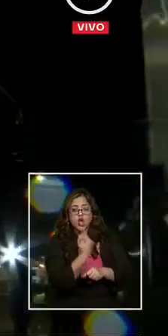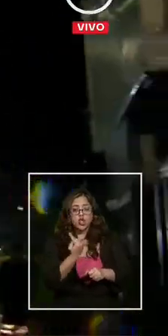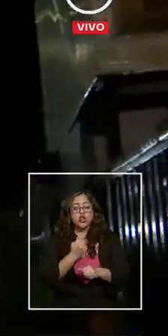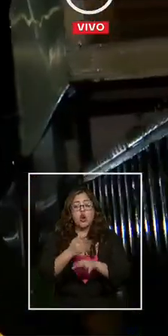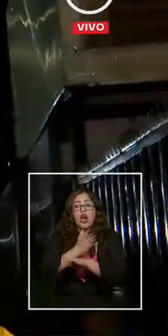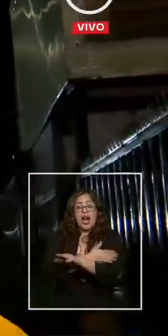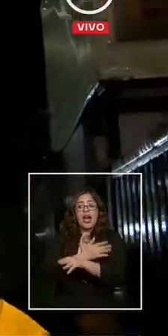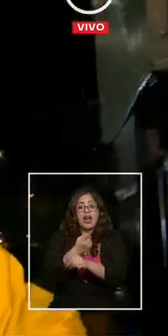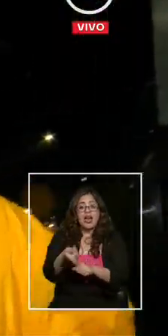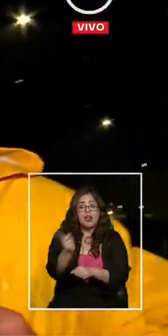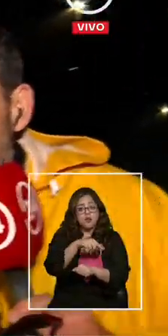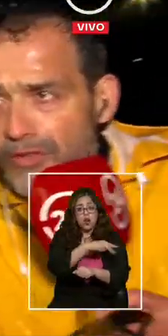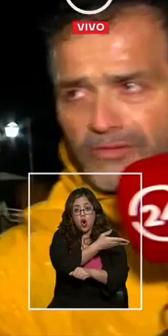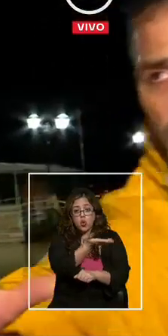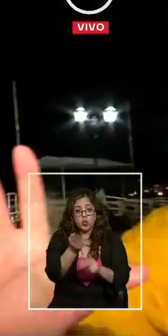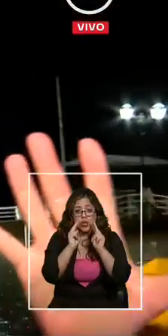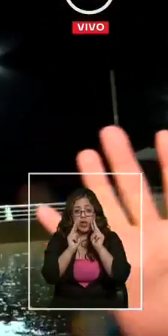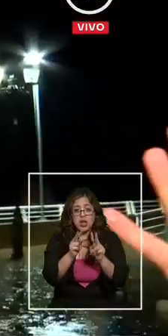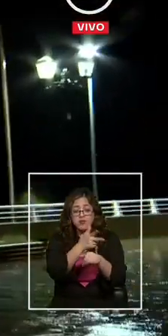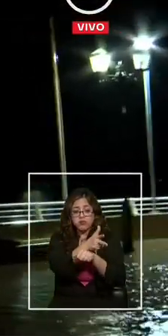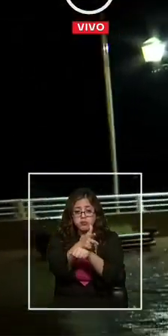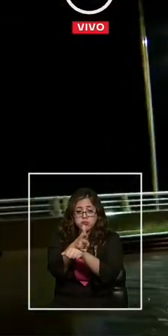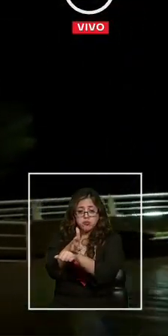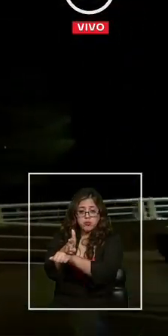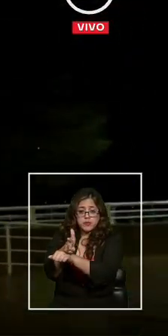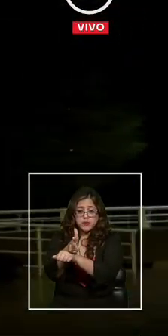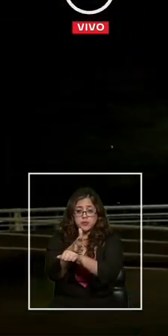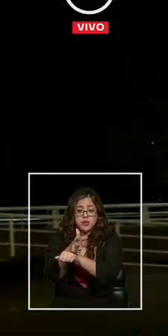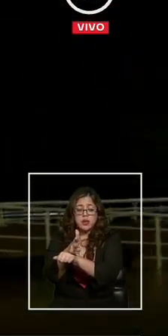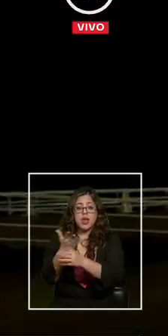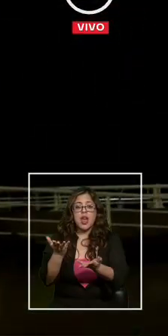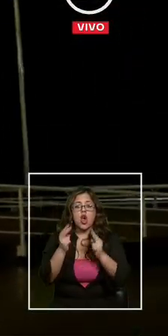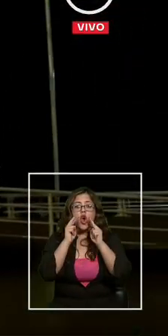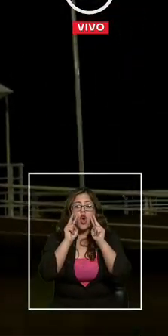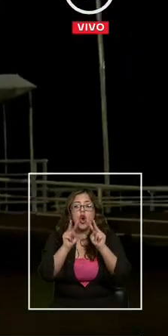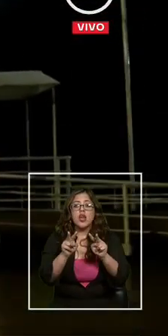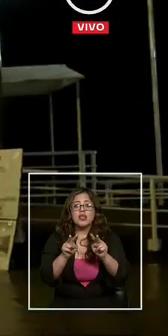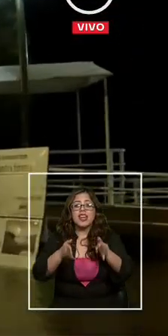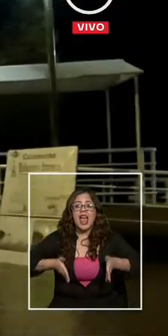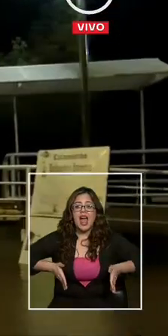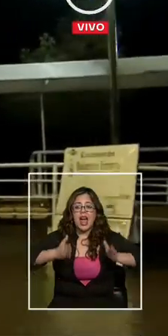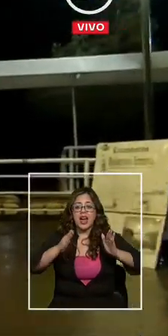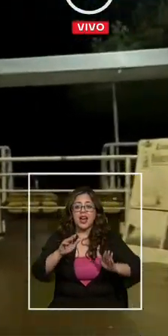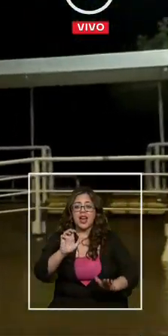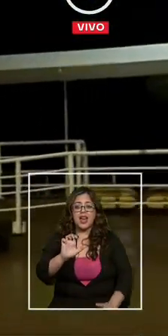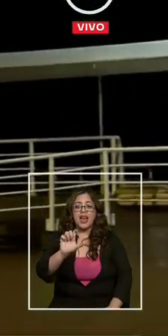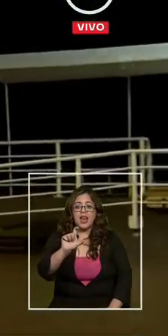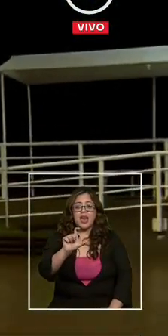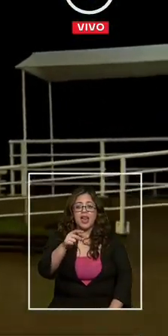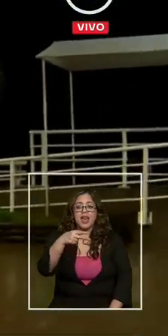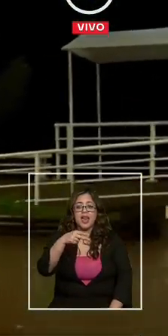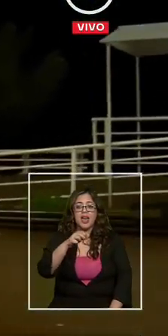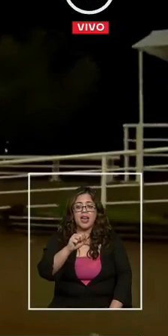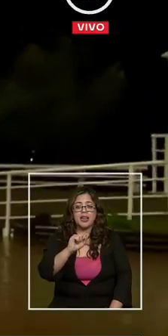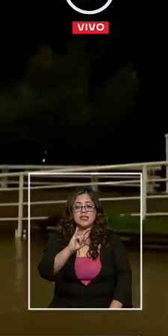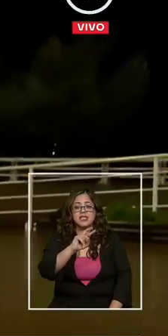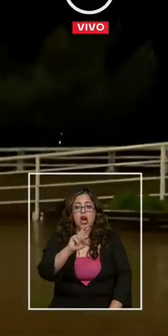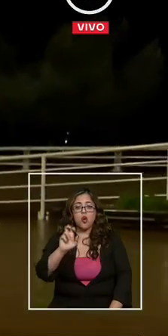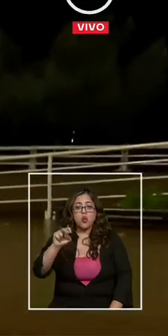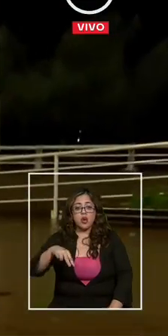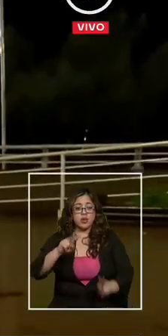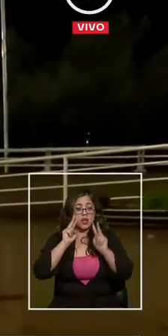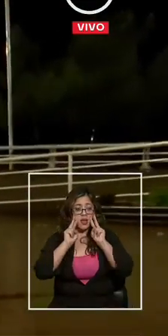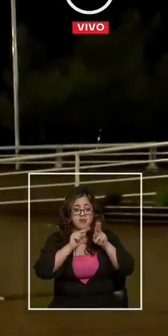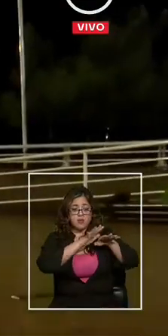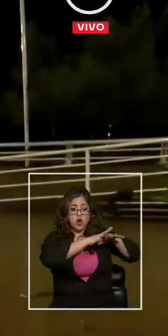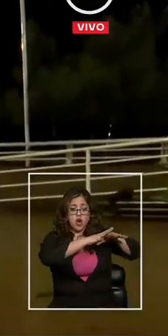usted, les mostramos la panorámica. Gonzalo Muñoz, si podemos dar vuelta a la cámara. Esta es la avenida Chaurren. Así está en este momento la desembocadura del río